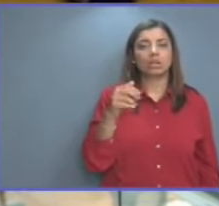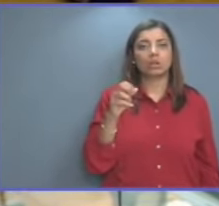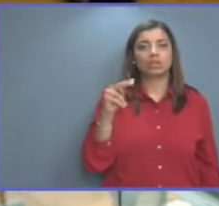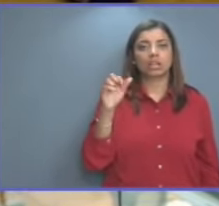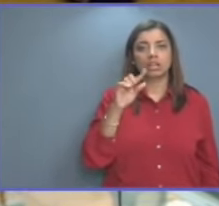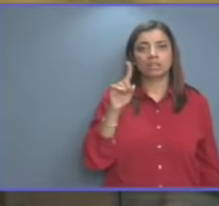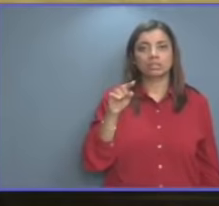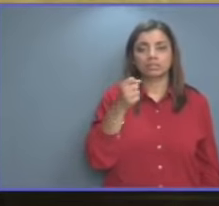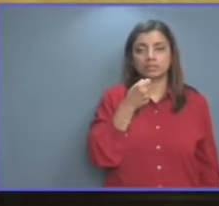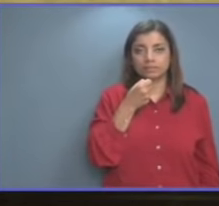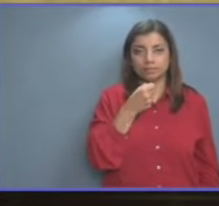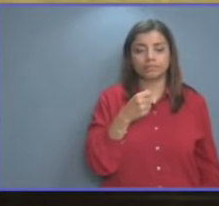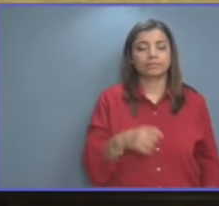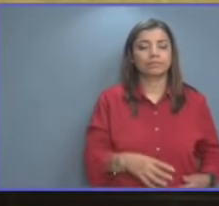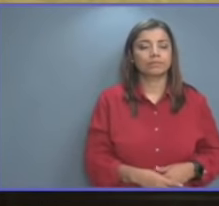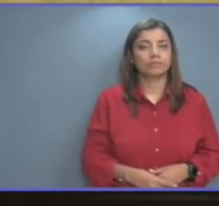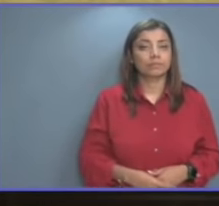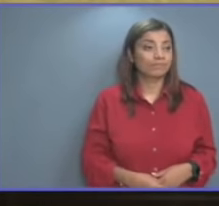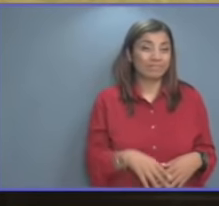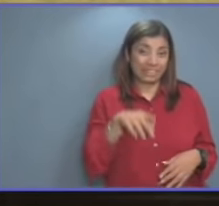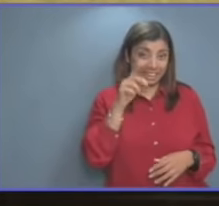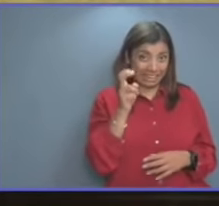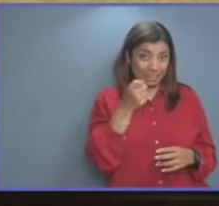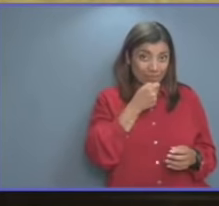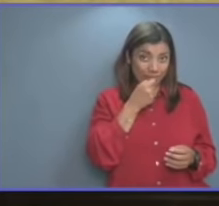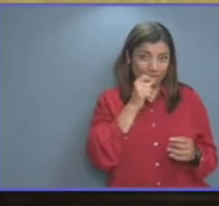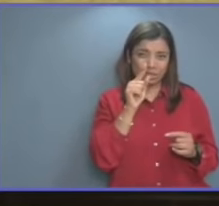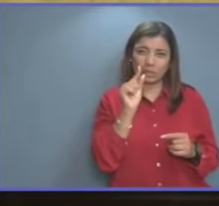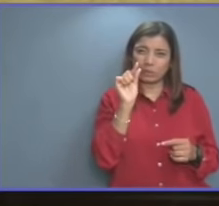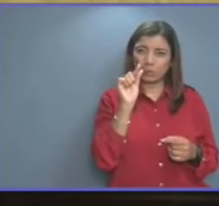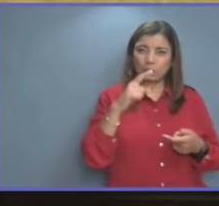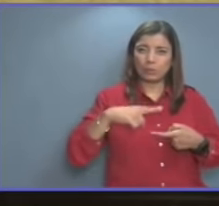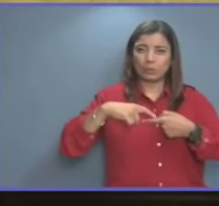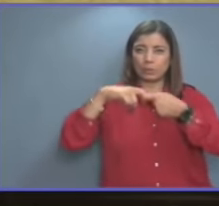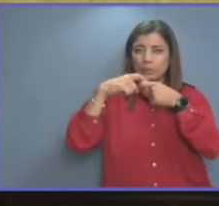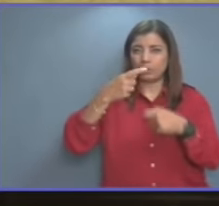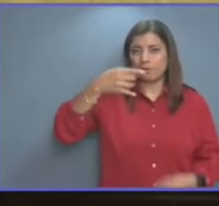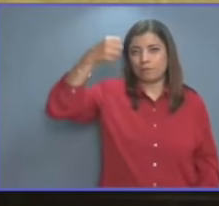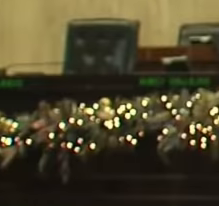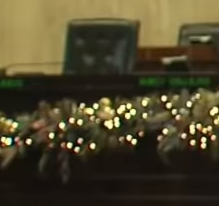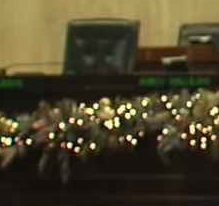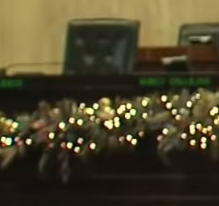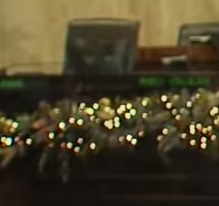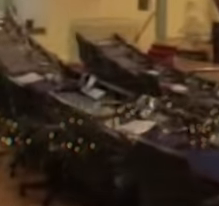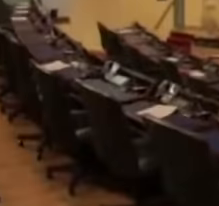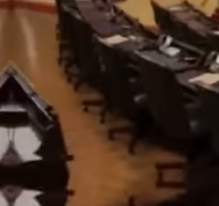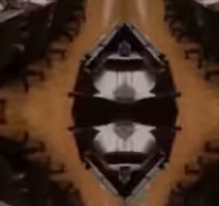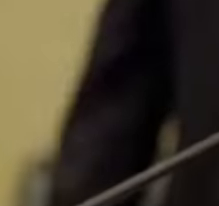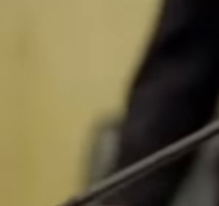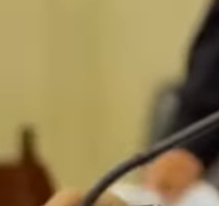legislativo con esta información nos vamos a una pequeña pausa ya volvemos